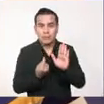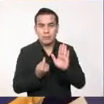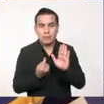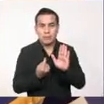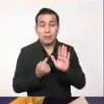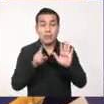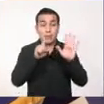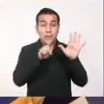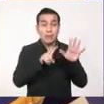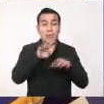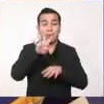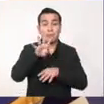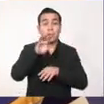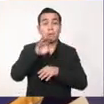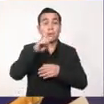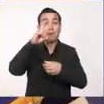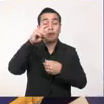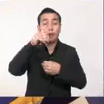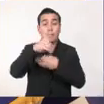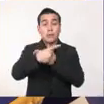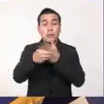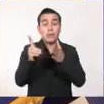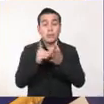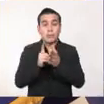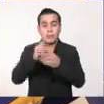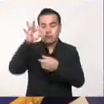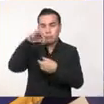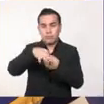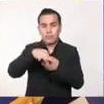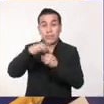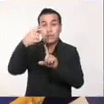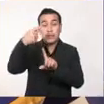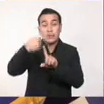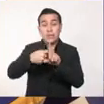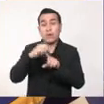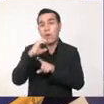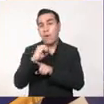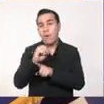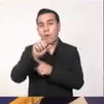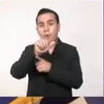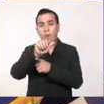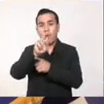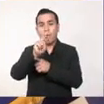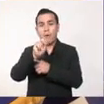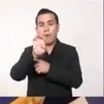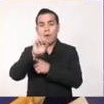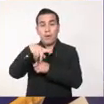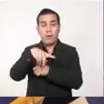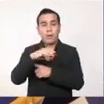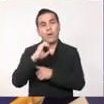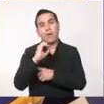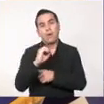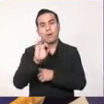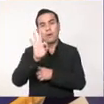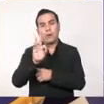¿Los 64 diputados que votaron el sábado o la ANEP? ¿O